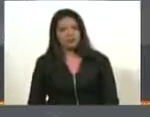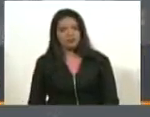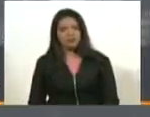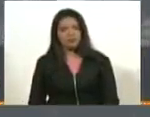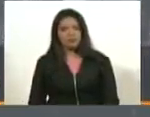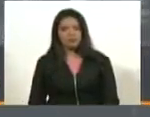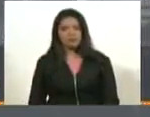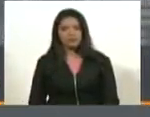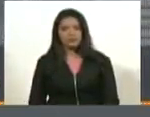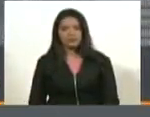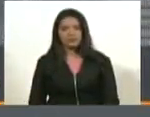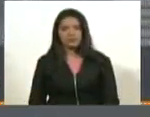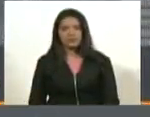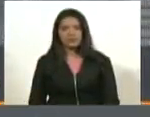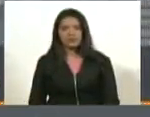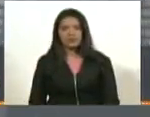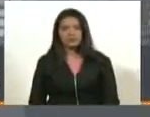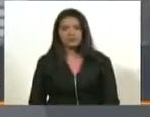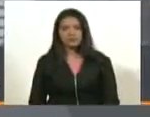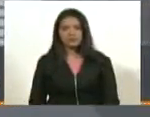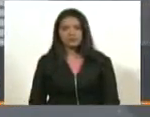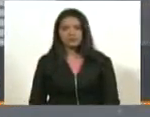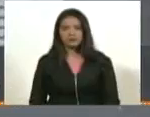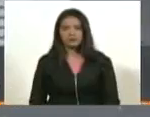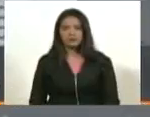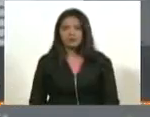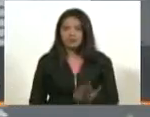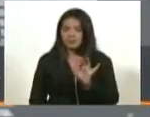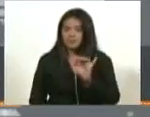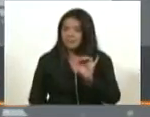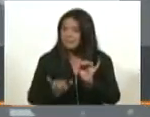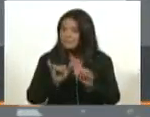Allí, en ese instante,